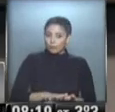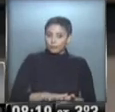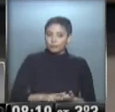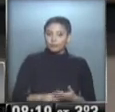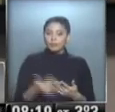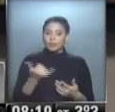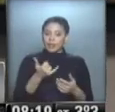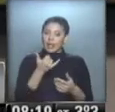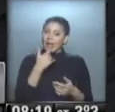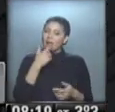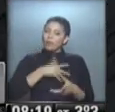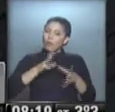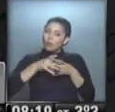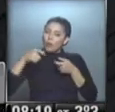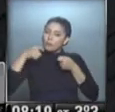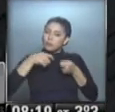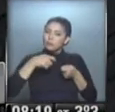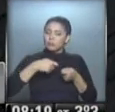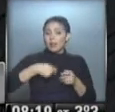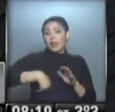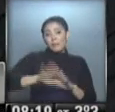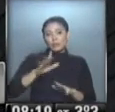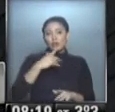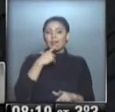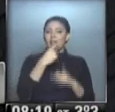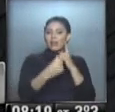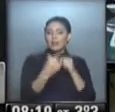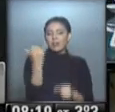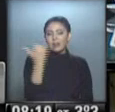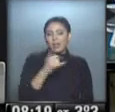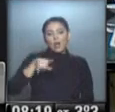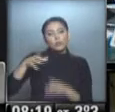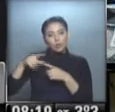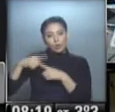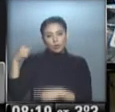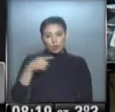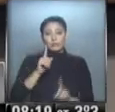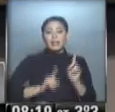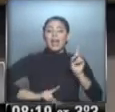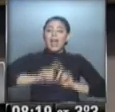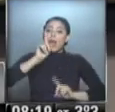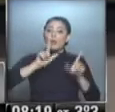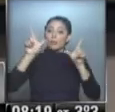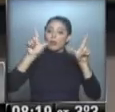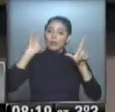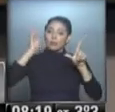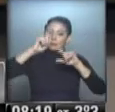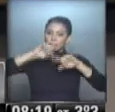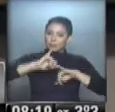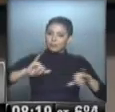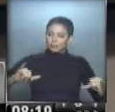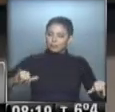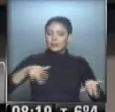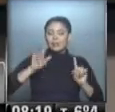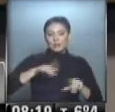algún sesgo intencional en muchos de los planteos que se hacen desde la oposición y desde algunos medios que